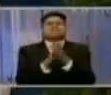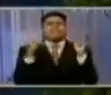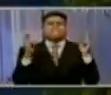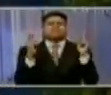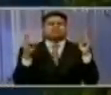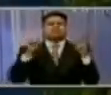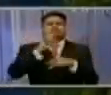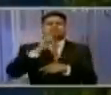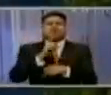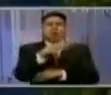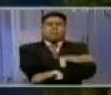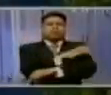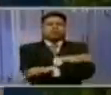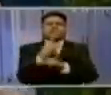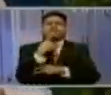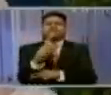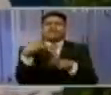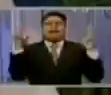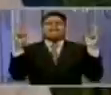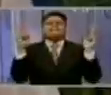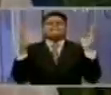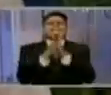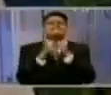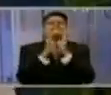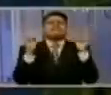No tienen límite en su maldad y su perversidad.